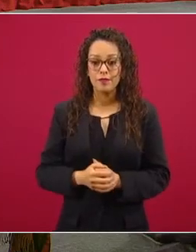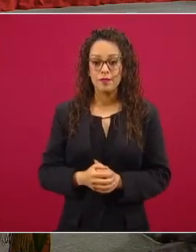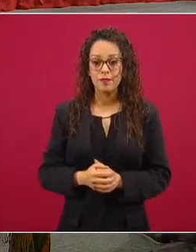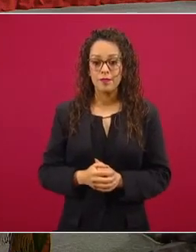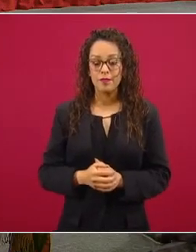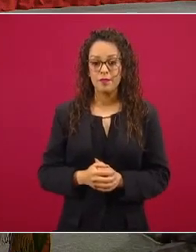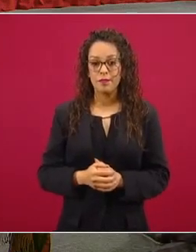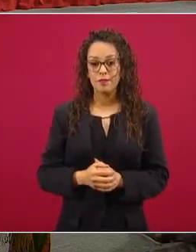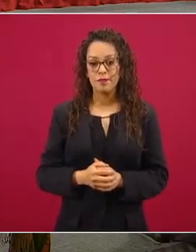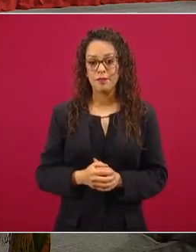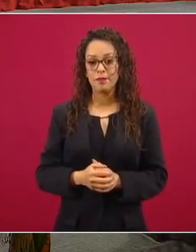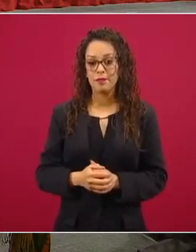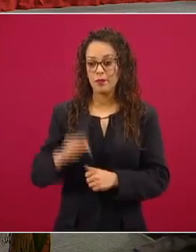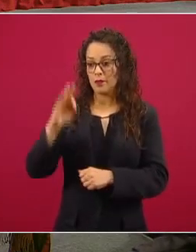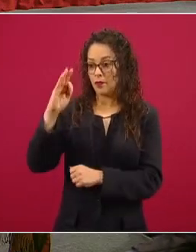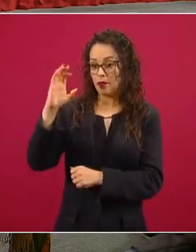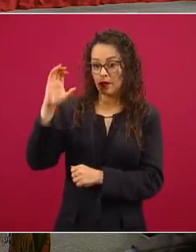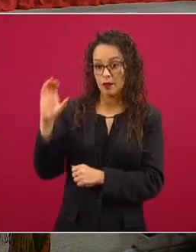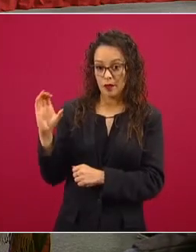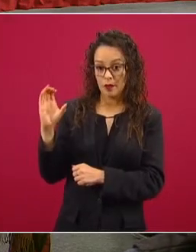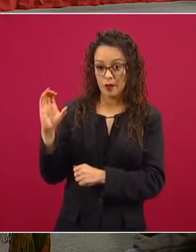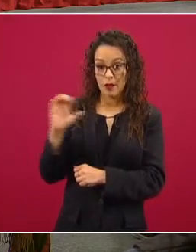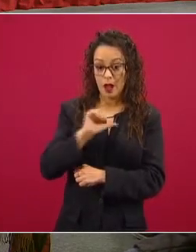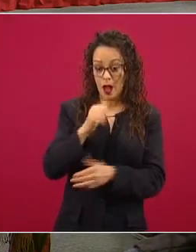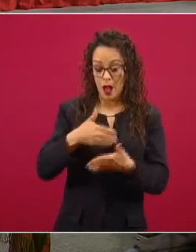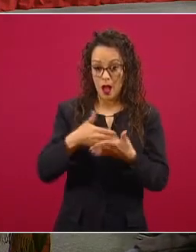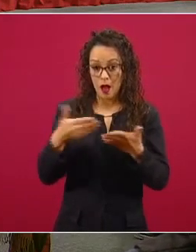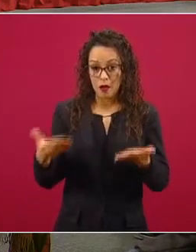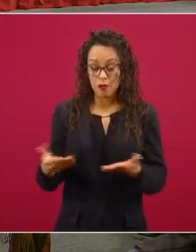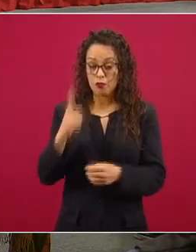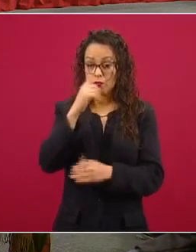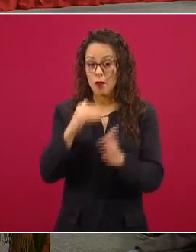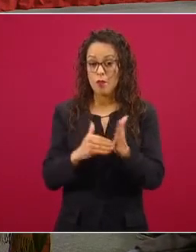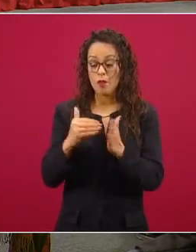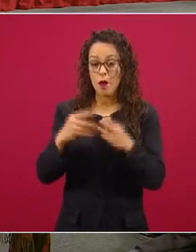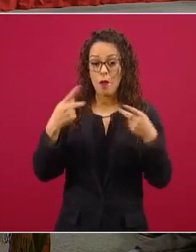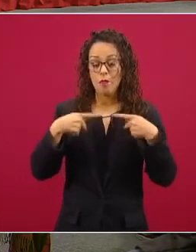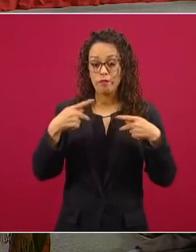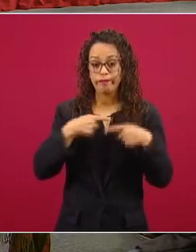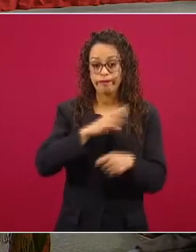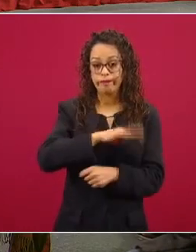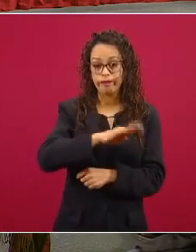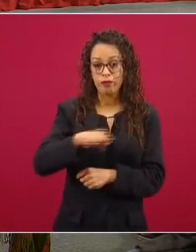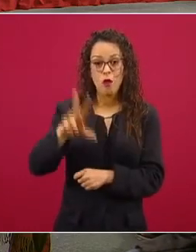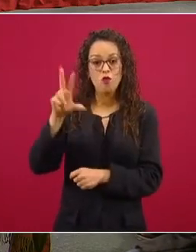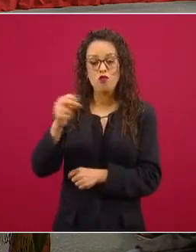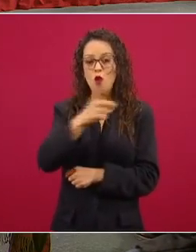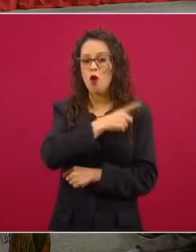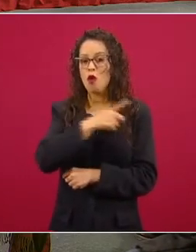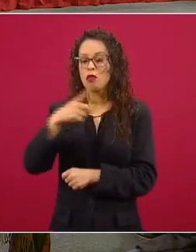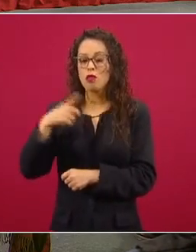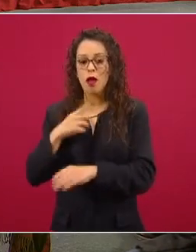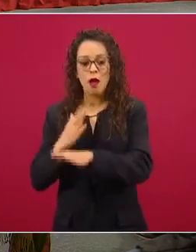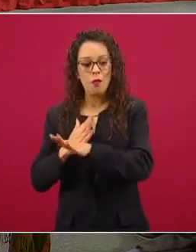de víctimas de la violencia. No se debe apagar el fuego con el fuego.